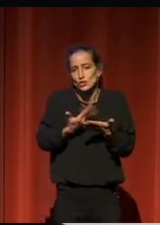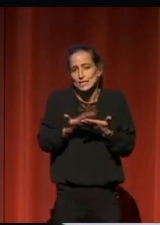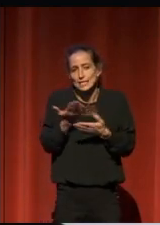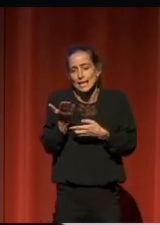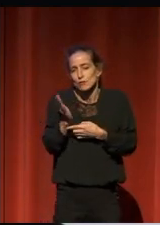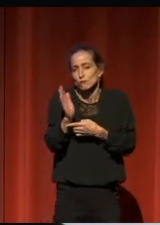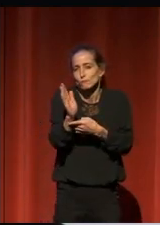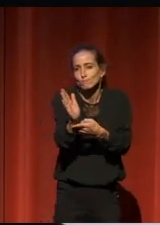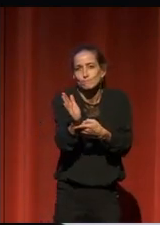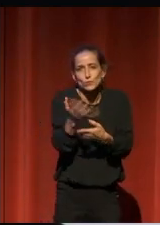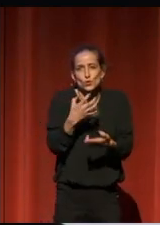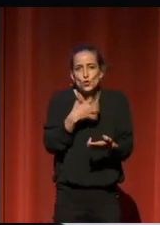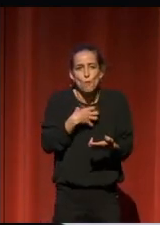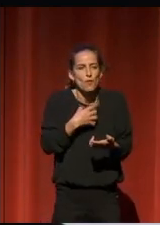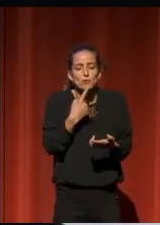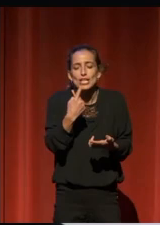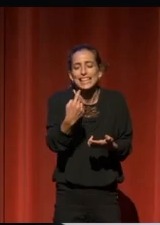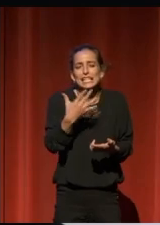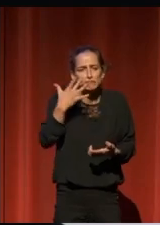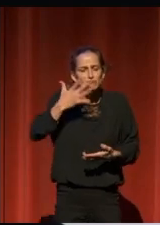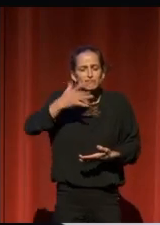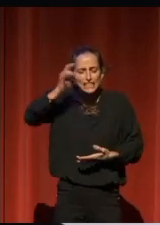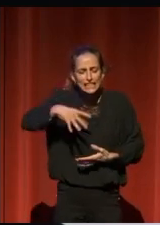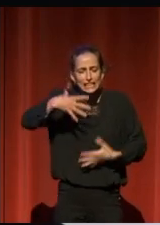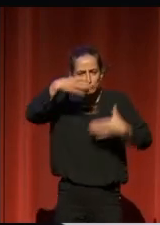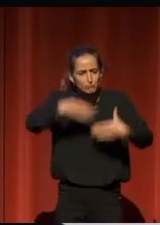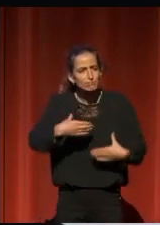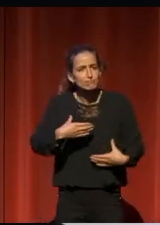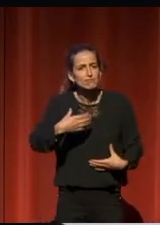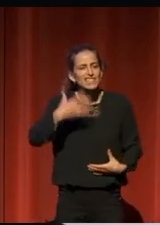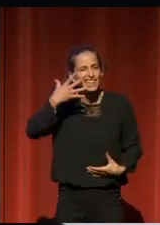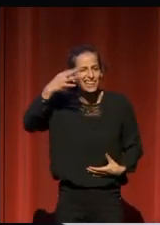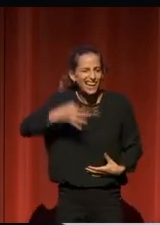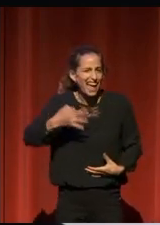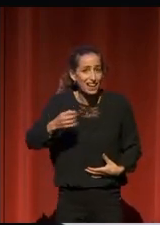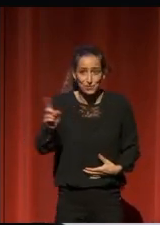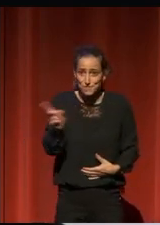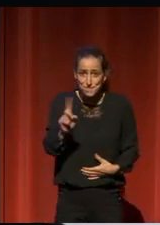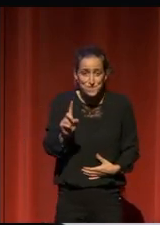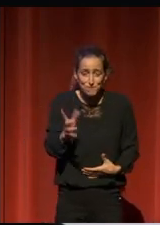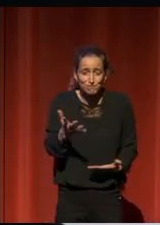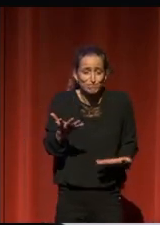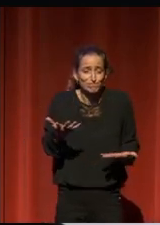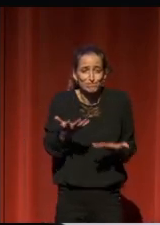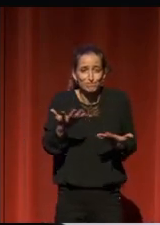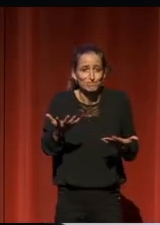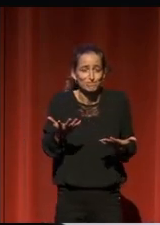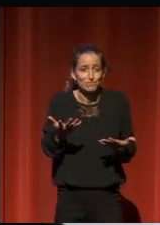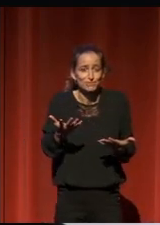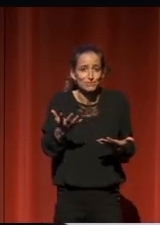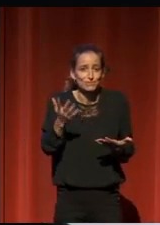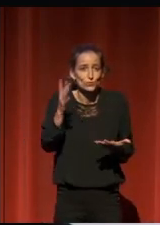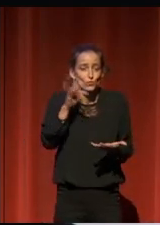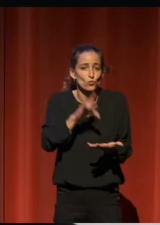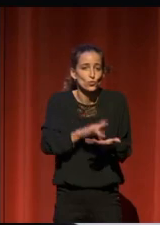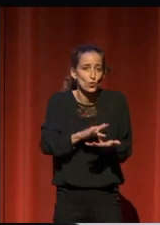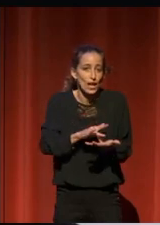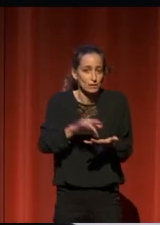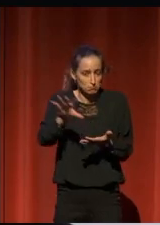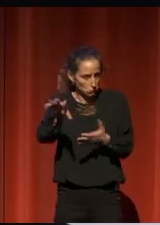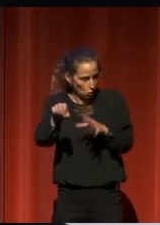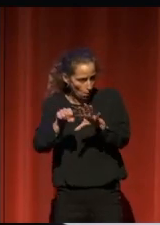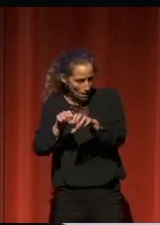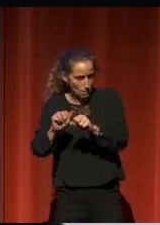realidad, quiénes somos y qué secretos pretendemos desvelar desde que compramos los